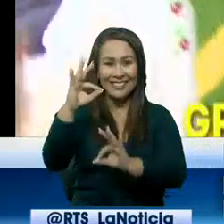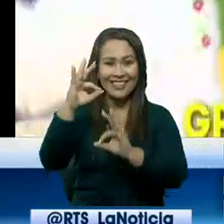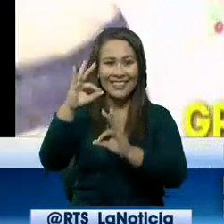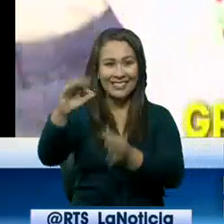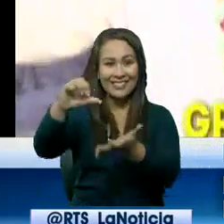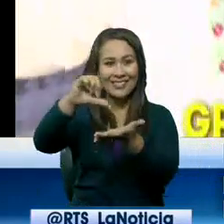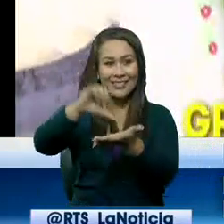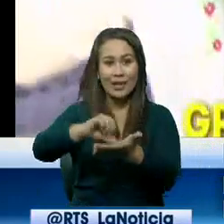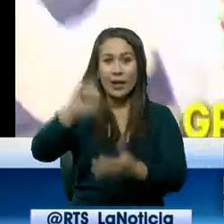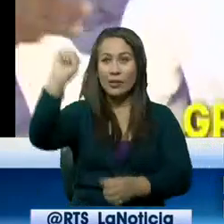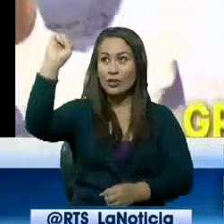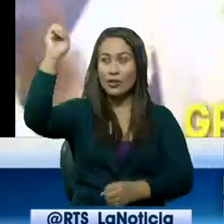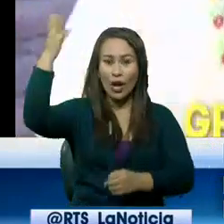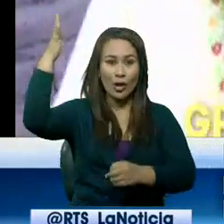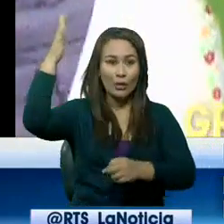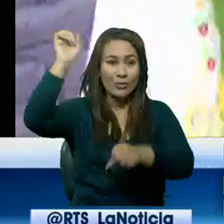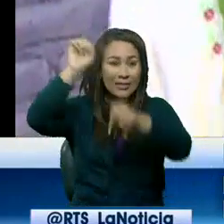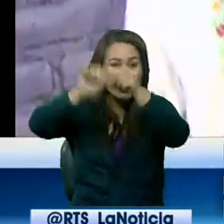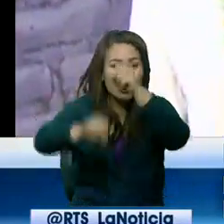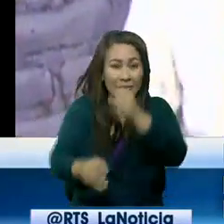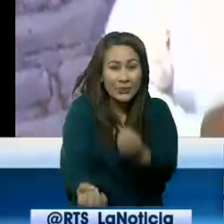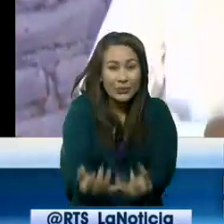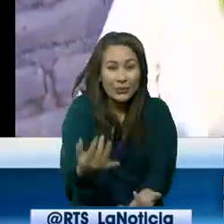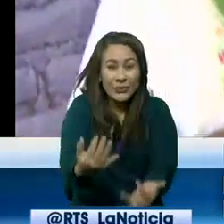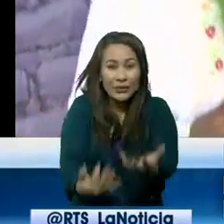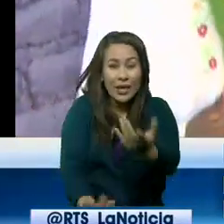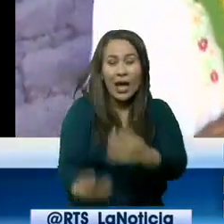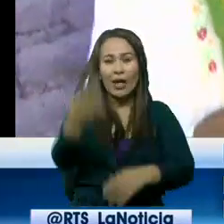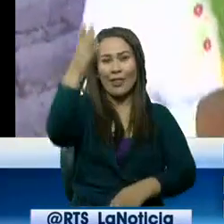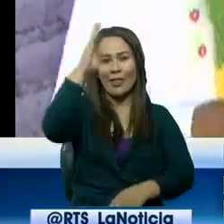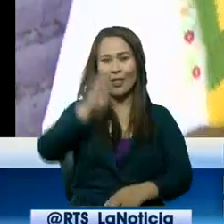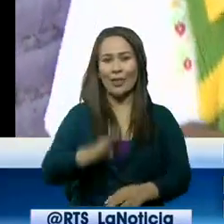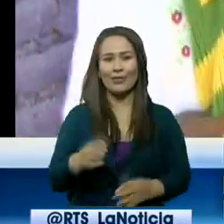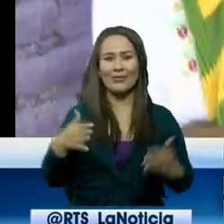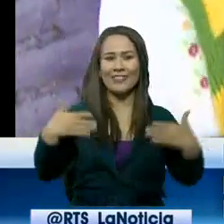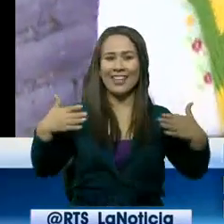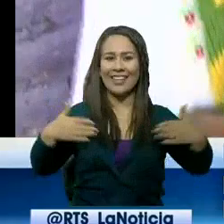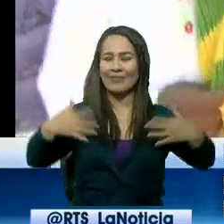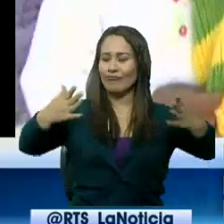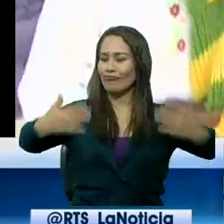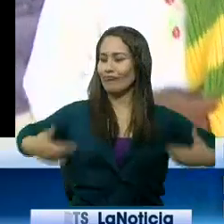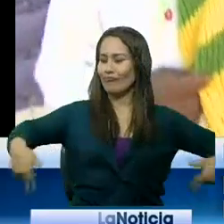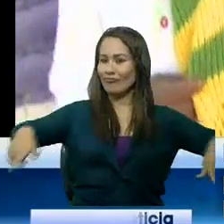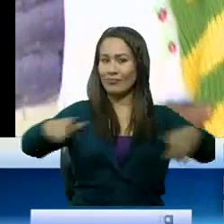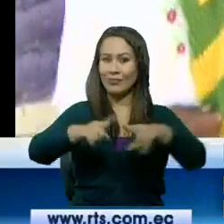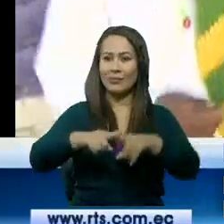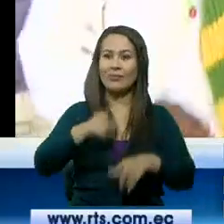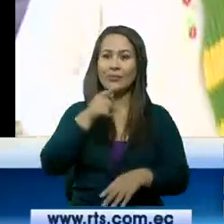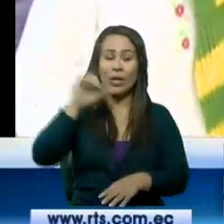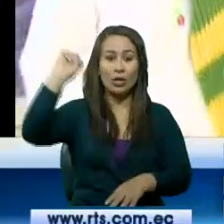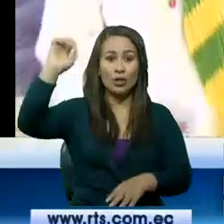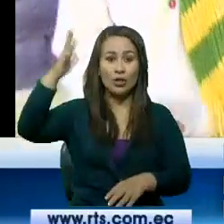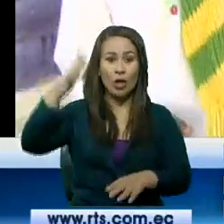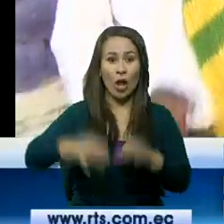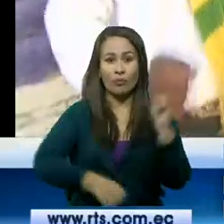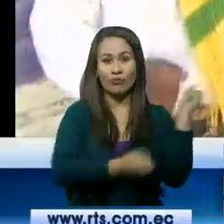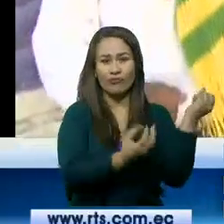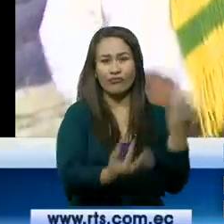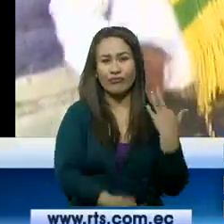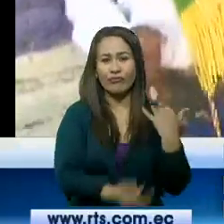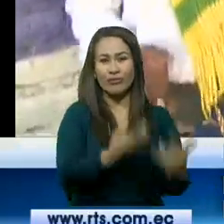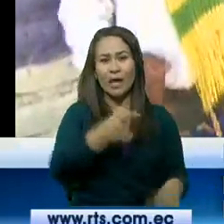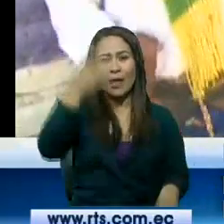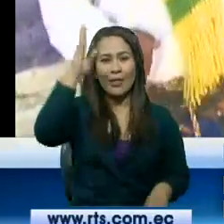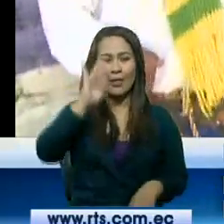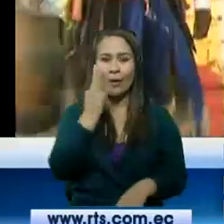El sol que mató al invierno, lo que Dios hizo con gusto. El sol que mató al invierno, lo que Dios